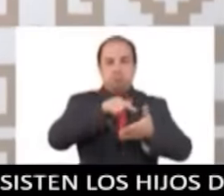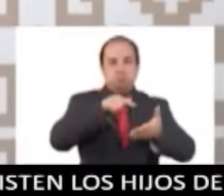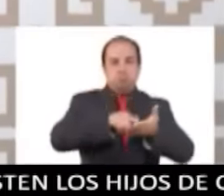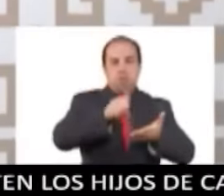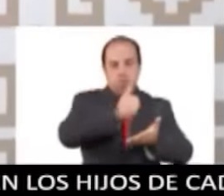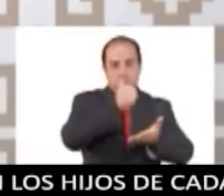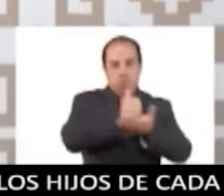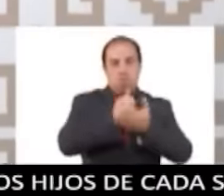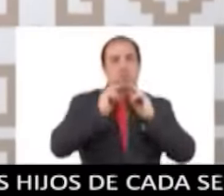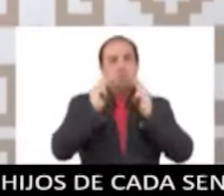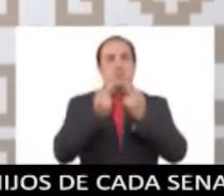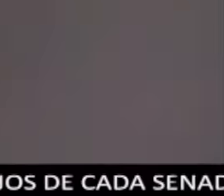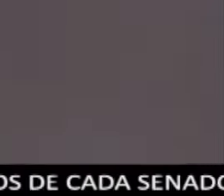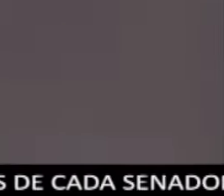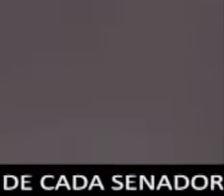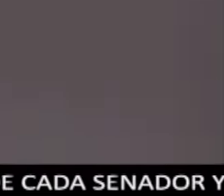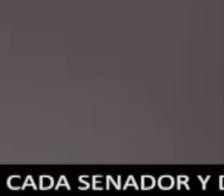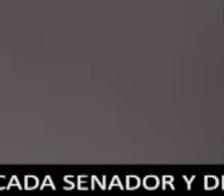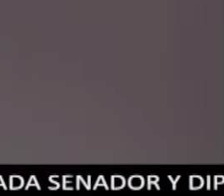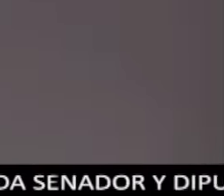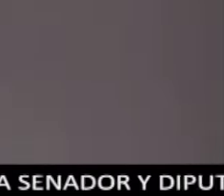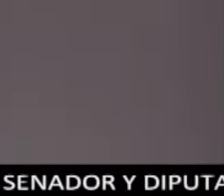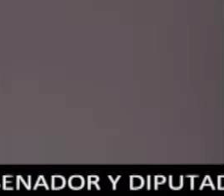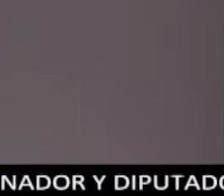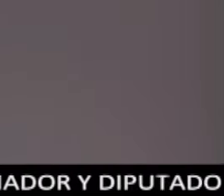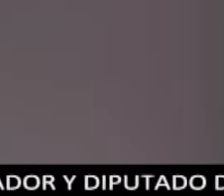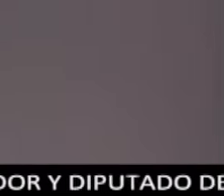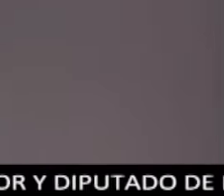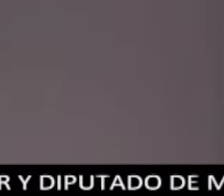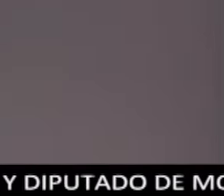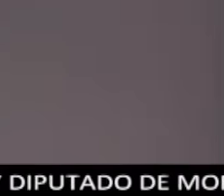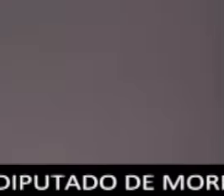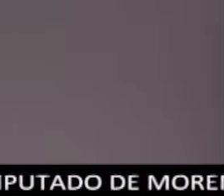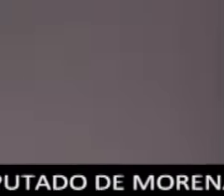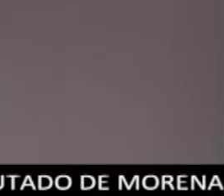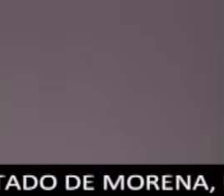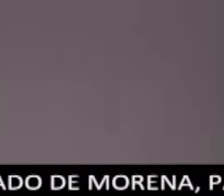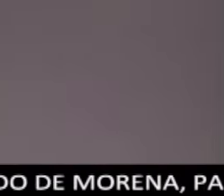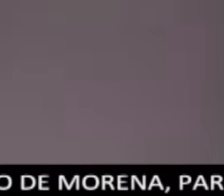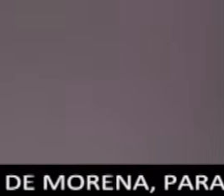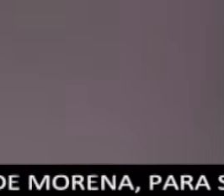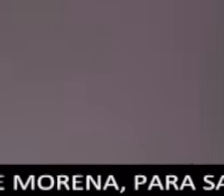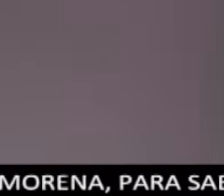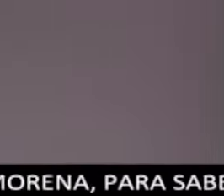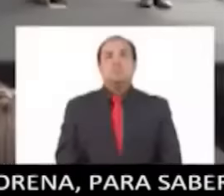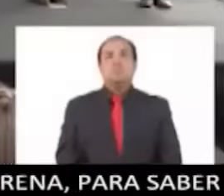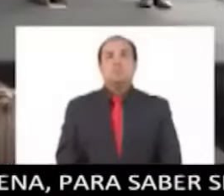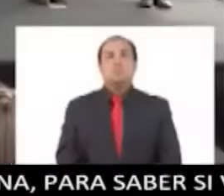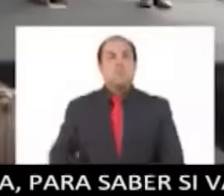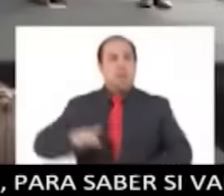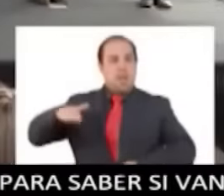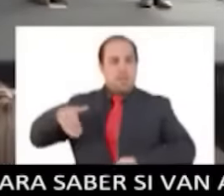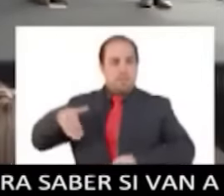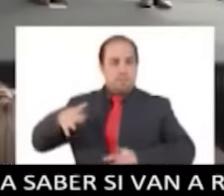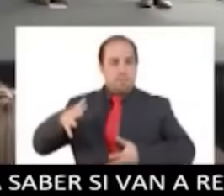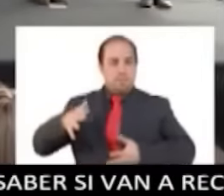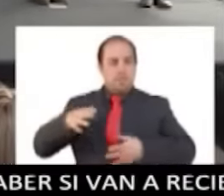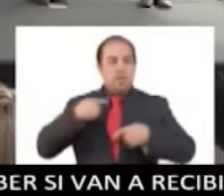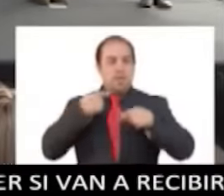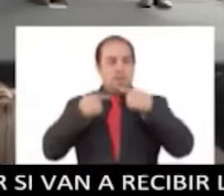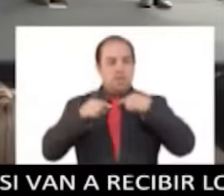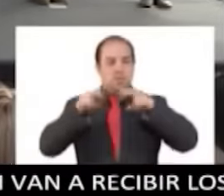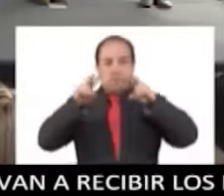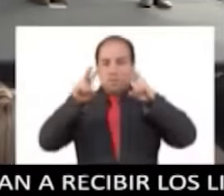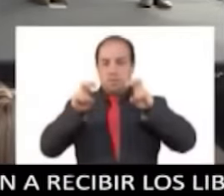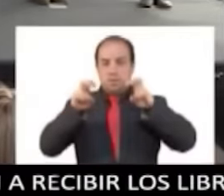reforzará la seguridad en la zona de Polanco tras la muerte del empresario Íñigo Arenas así como el asesinato de una mujer en un